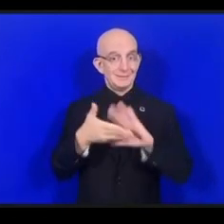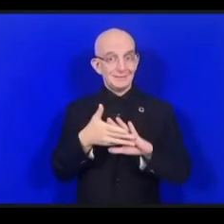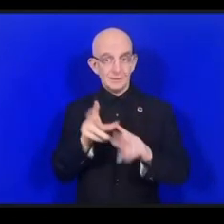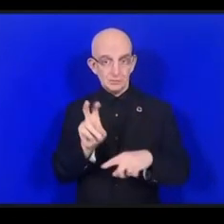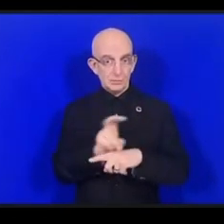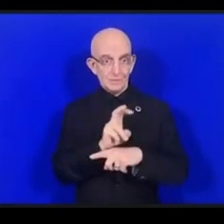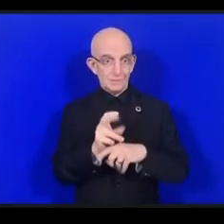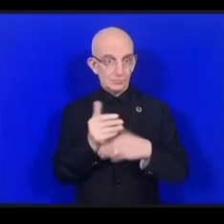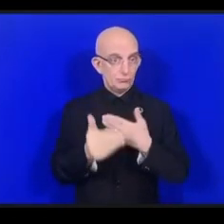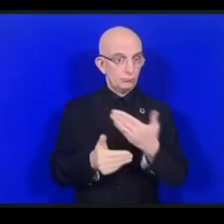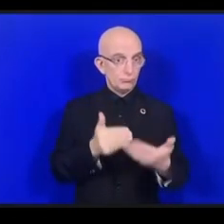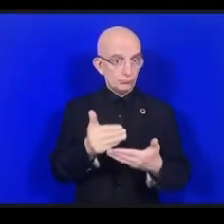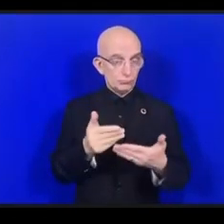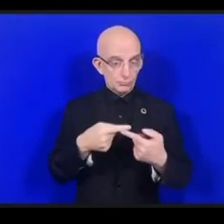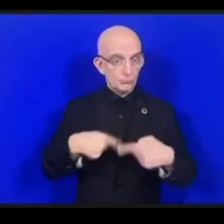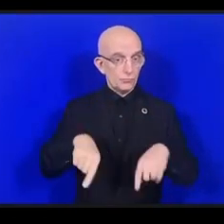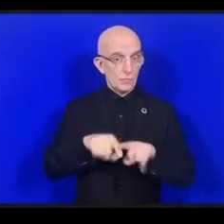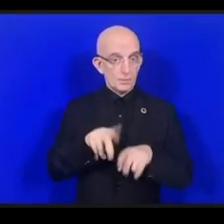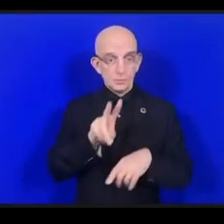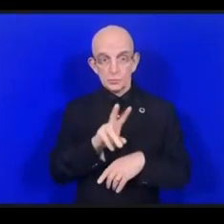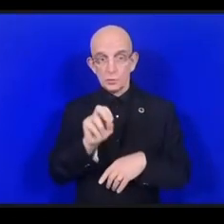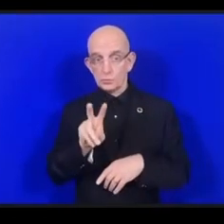hicieron en el año 2022